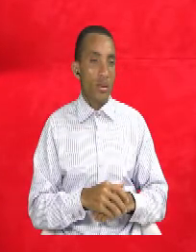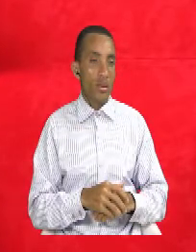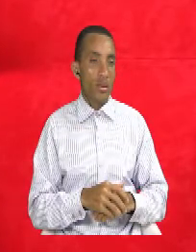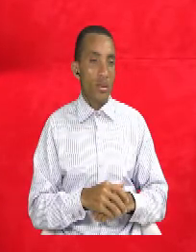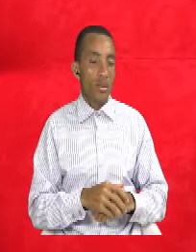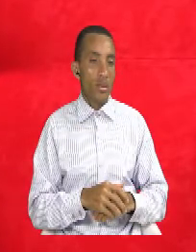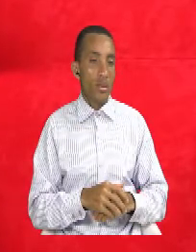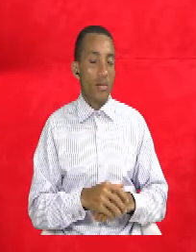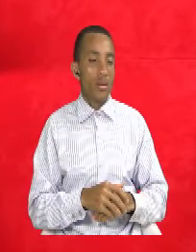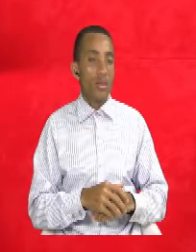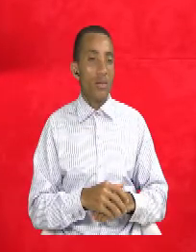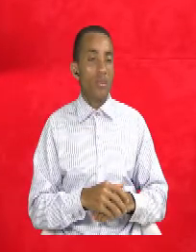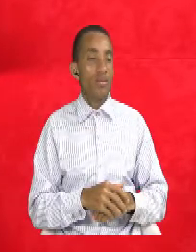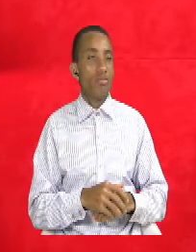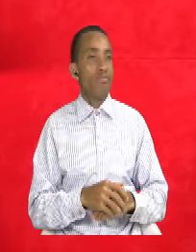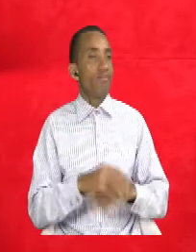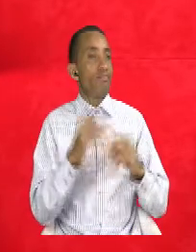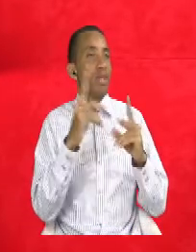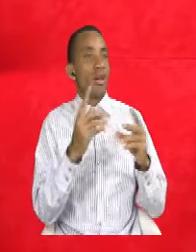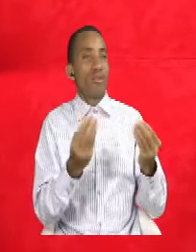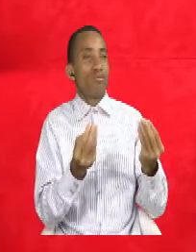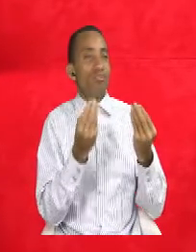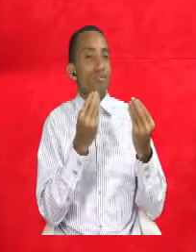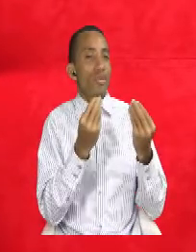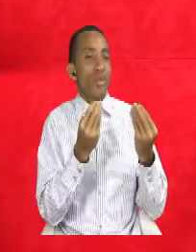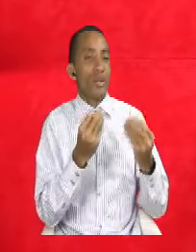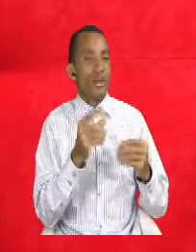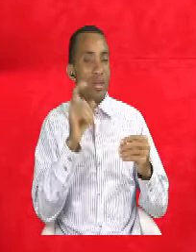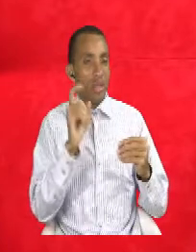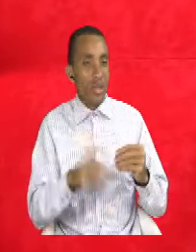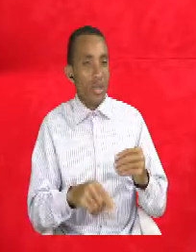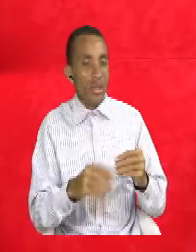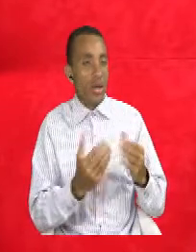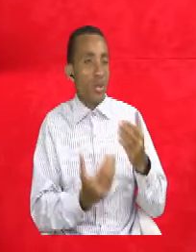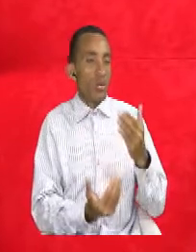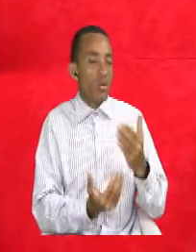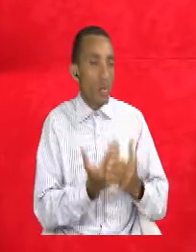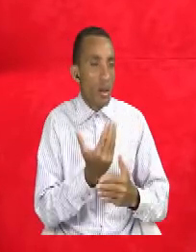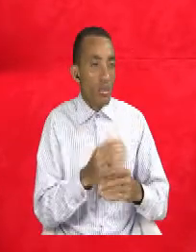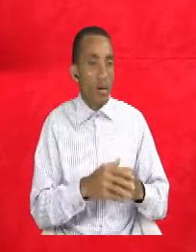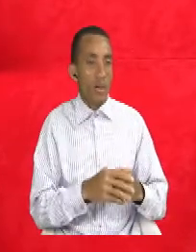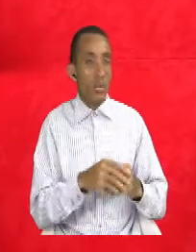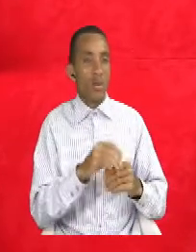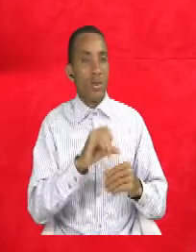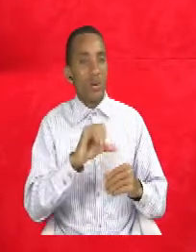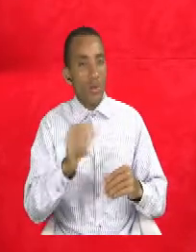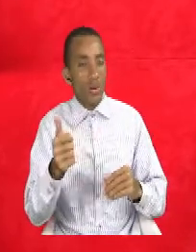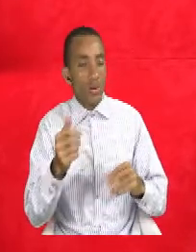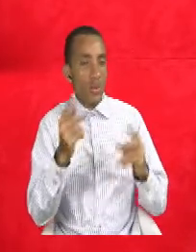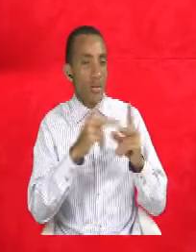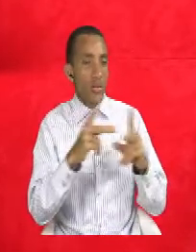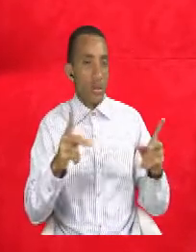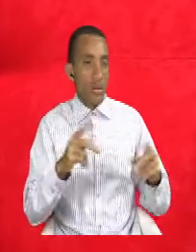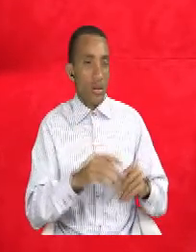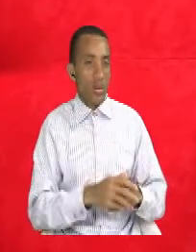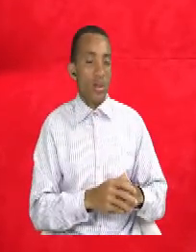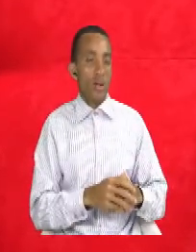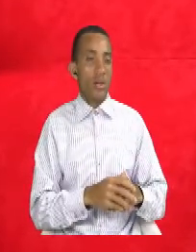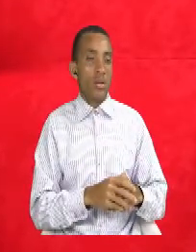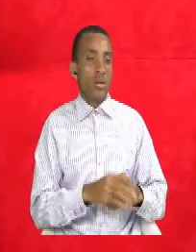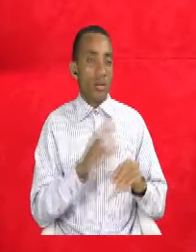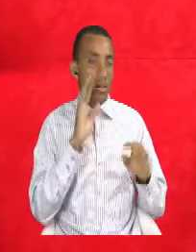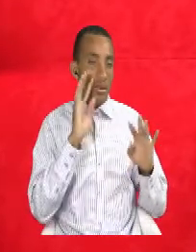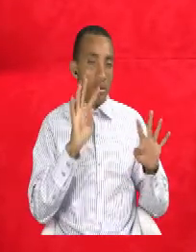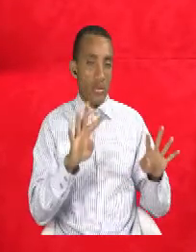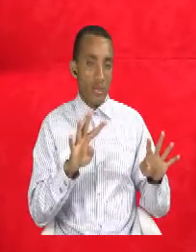hay muchas personas que necesitan ese poquito de esa nueva perspectiva para que otras personas hayan, y tú, televidente que estás